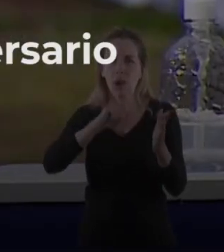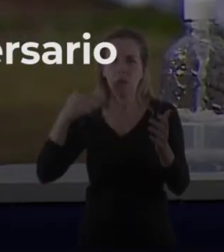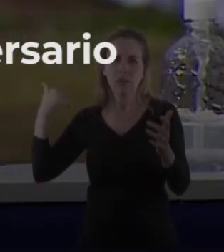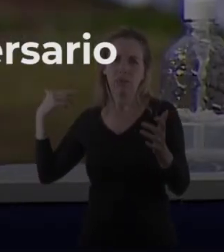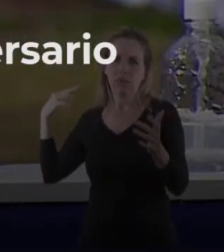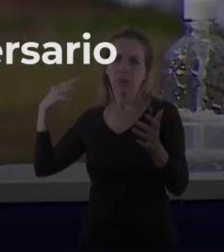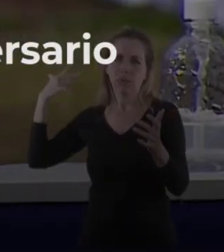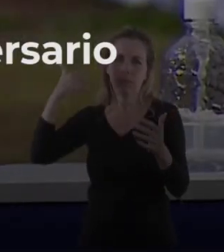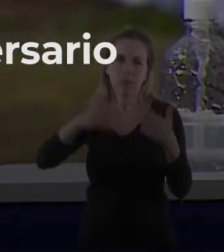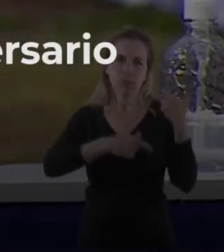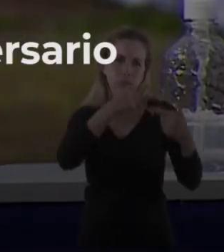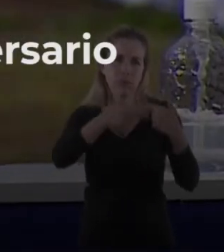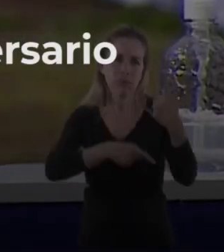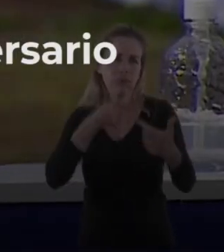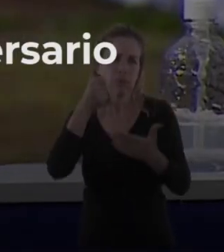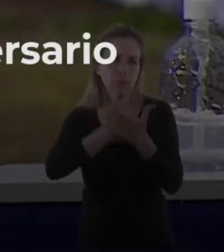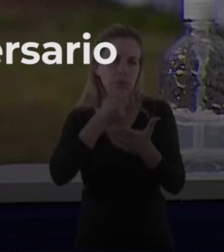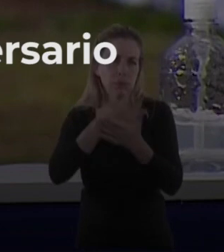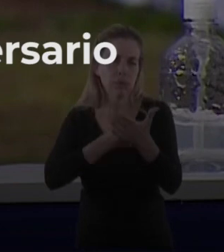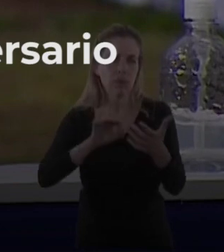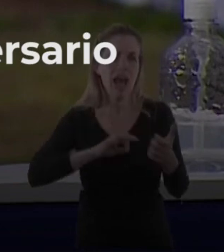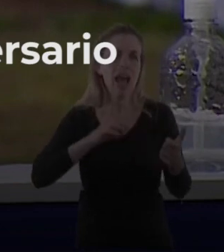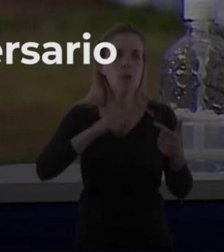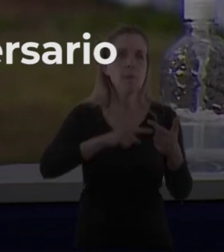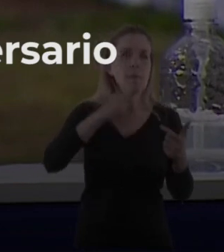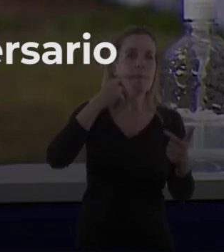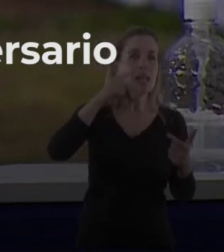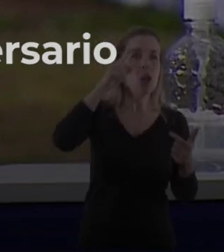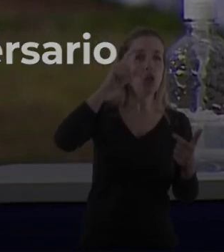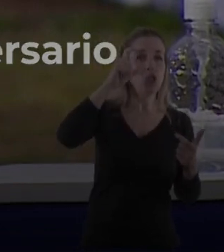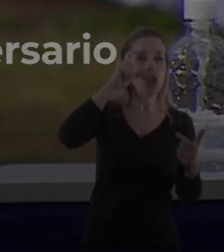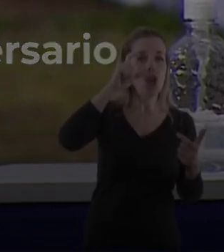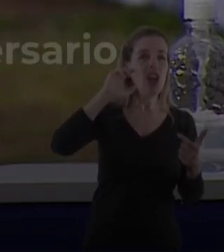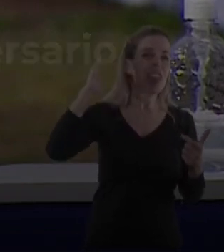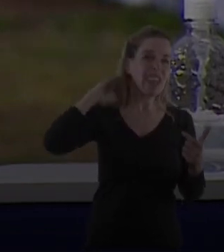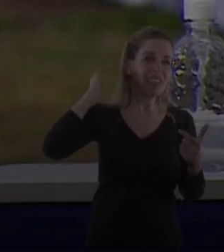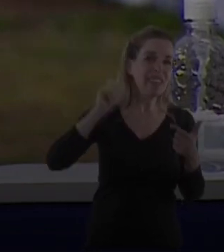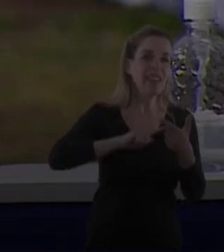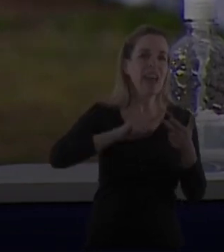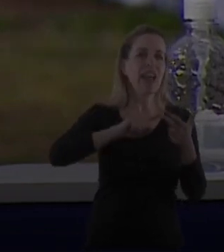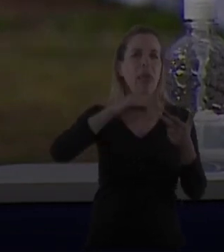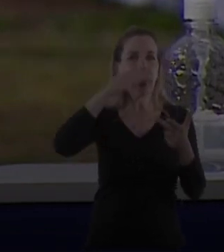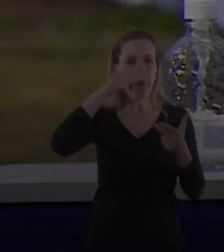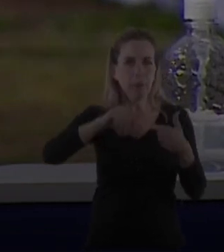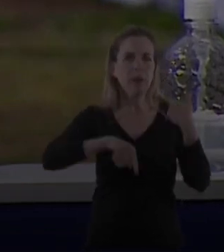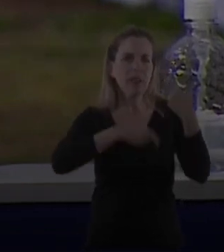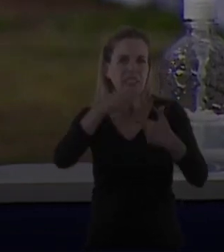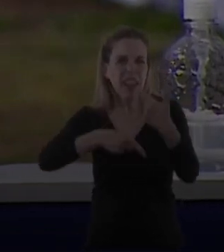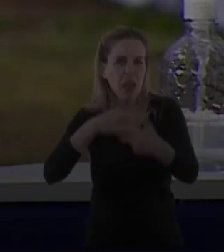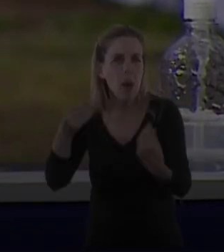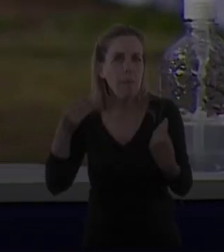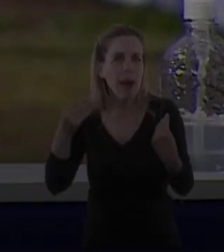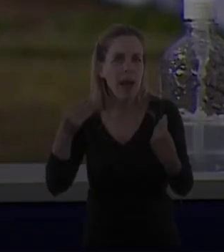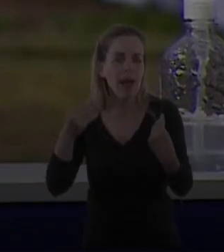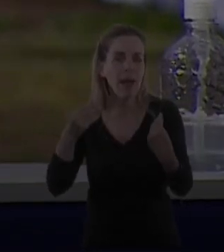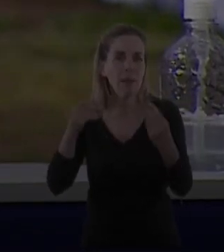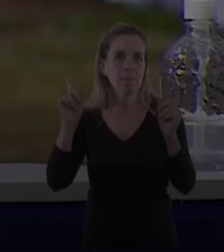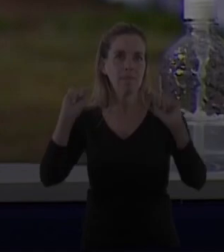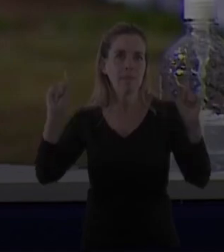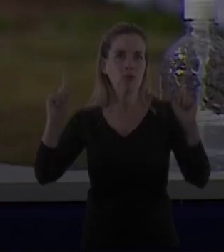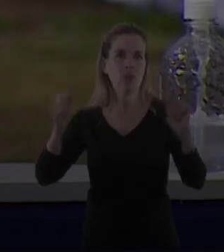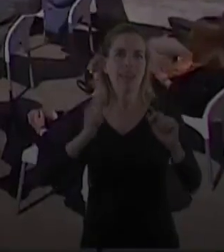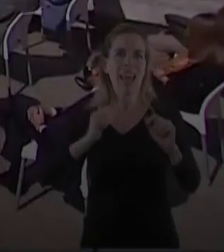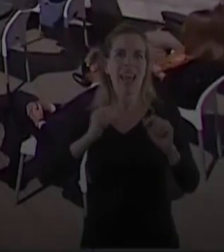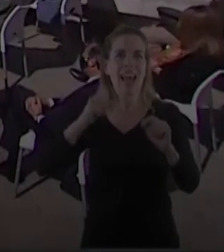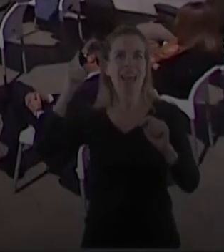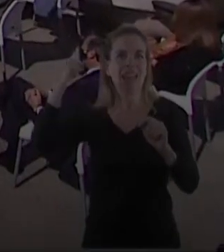hasta 1816 y que siguió después en las peleas para evitar que ese ejército realista